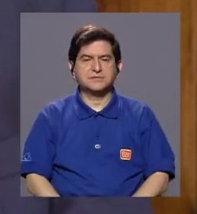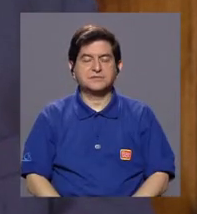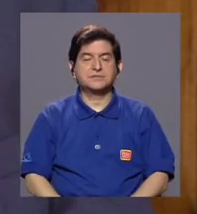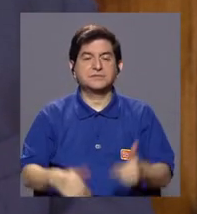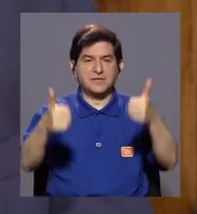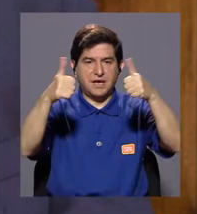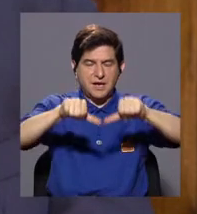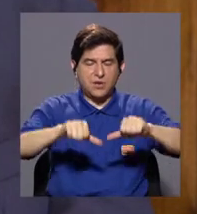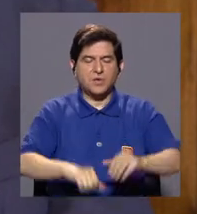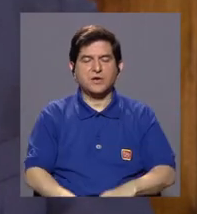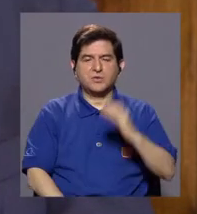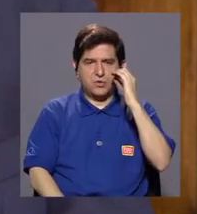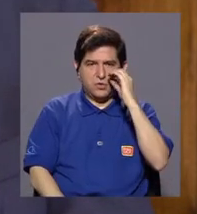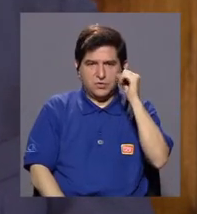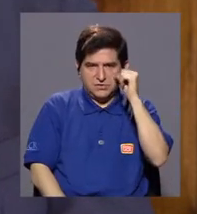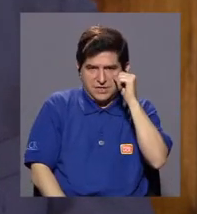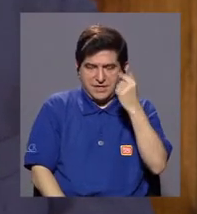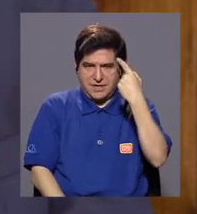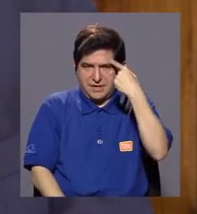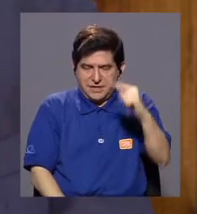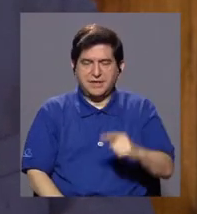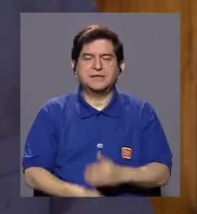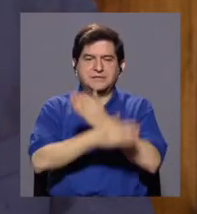acuerdo Arias para la paz,